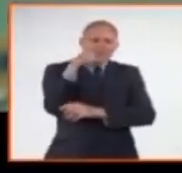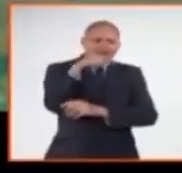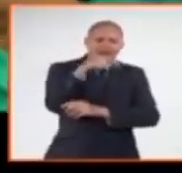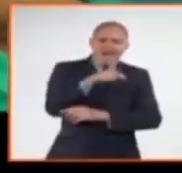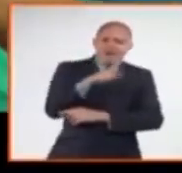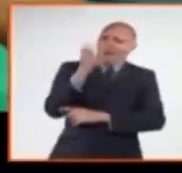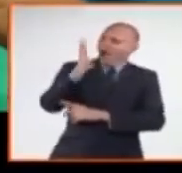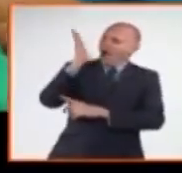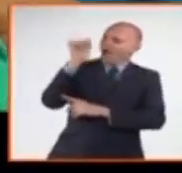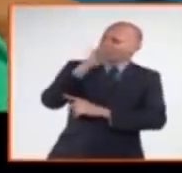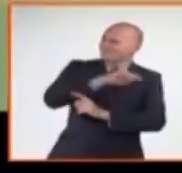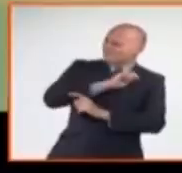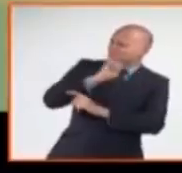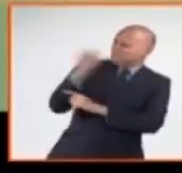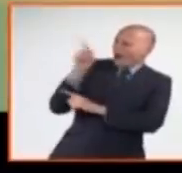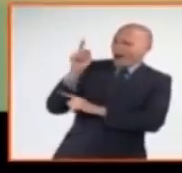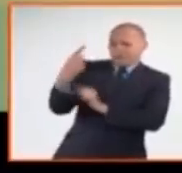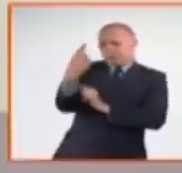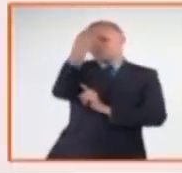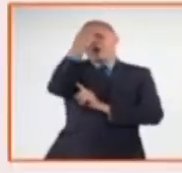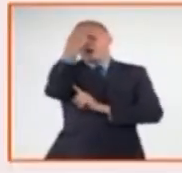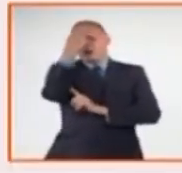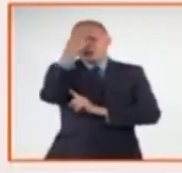en esta memoria